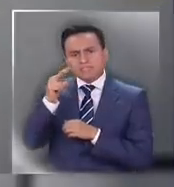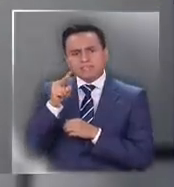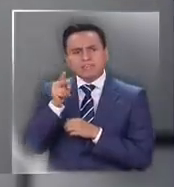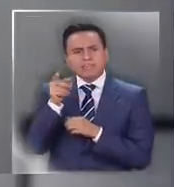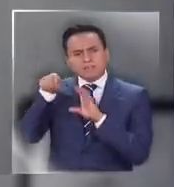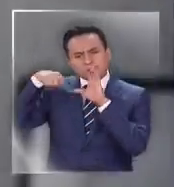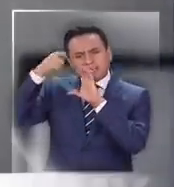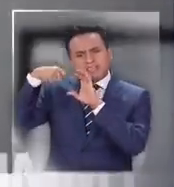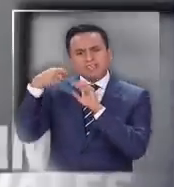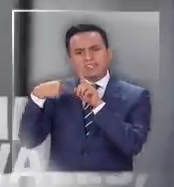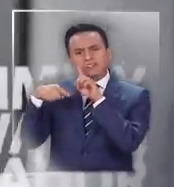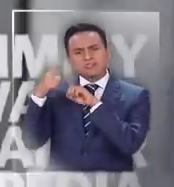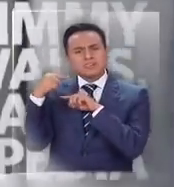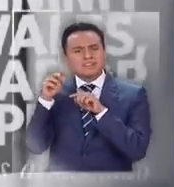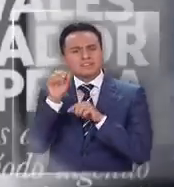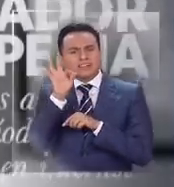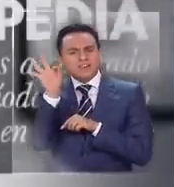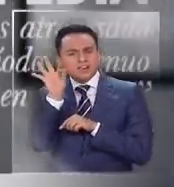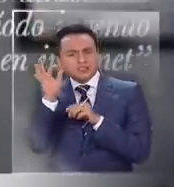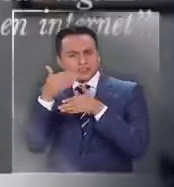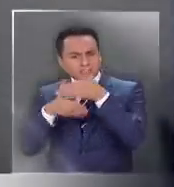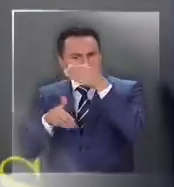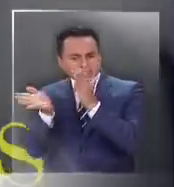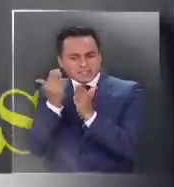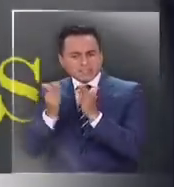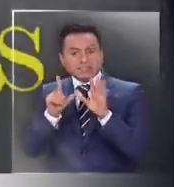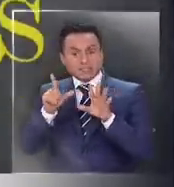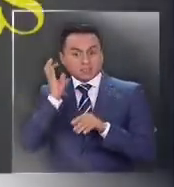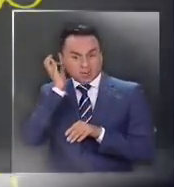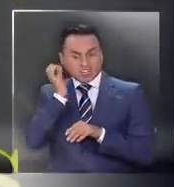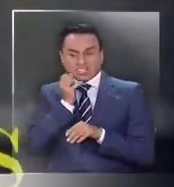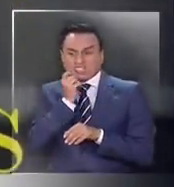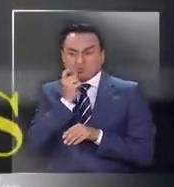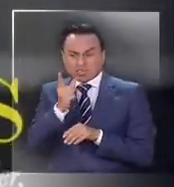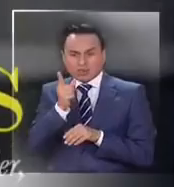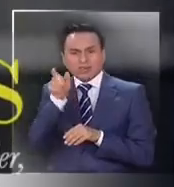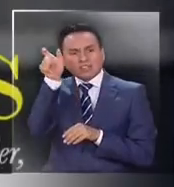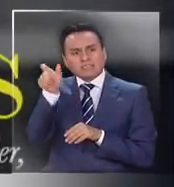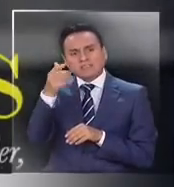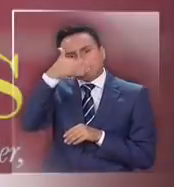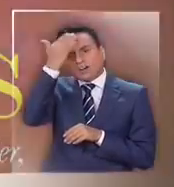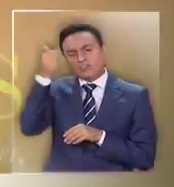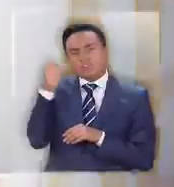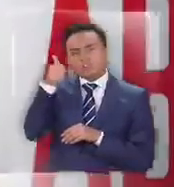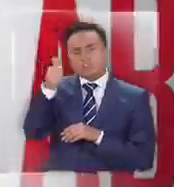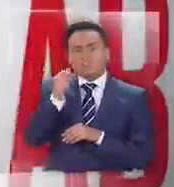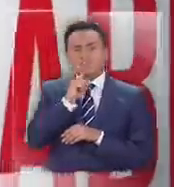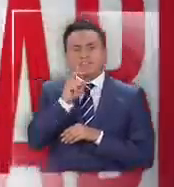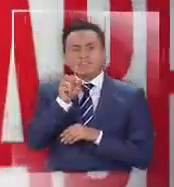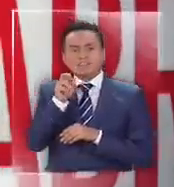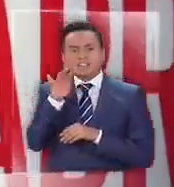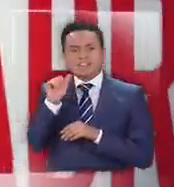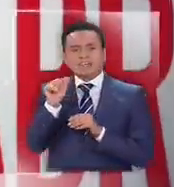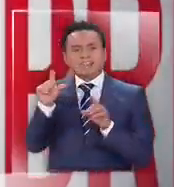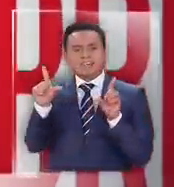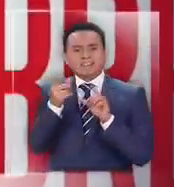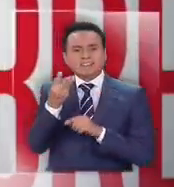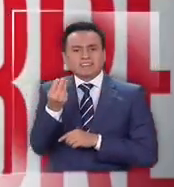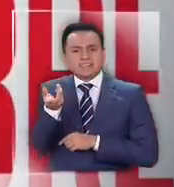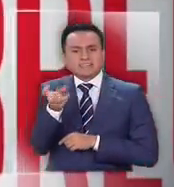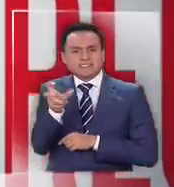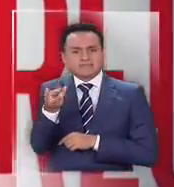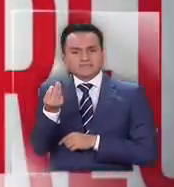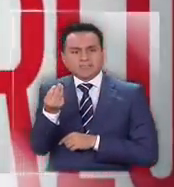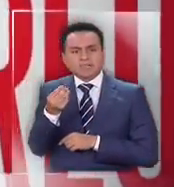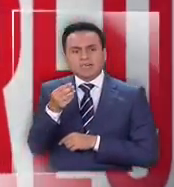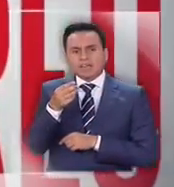de la última edición de la revista El Sábado a una de las 7 mujeres que denunciaron al destacado director de teleseries de Canal 13, Herval Abreu,